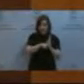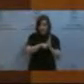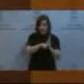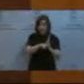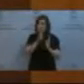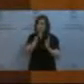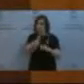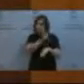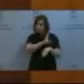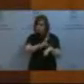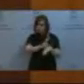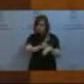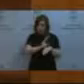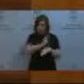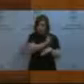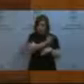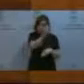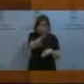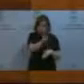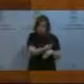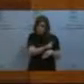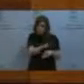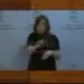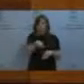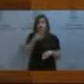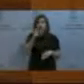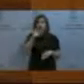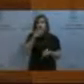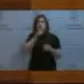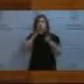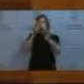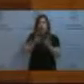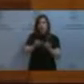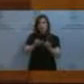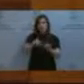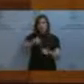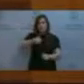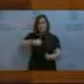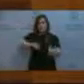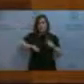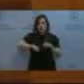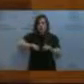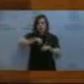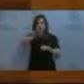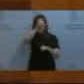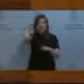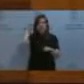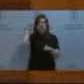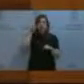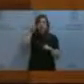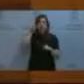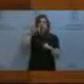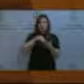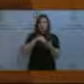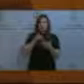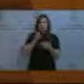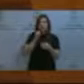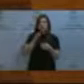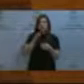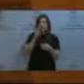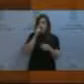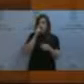consejería y, sobre todo, una vez conocido el informe forense de fecha 3 de junio de 2013, que concluye que un